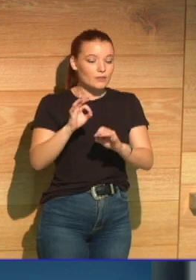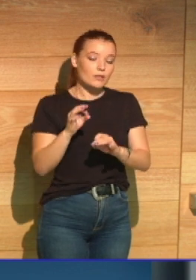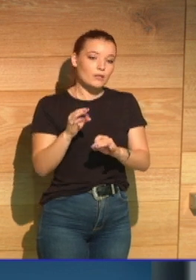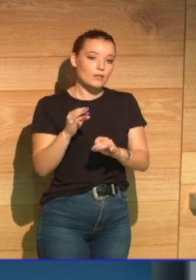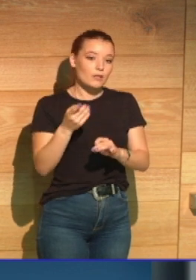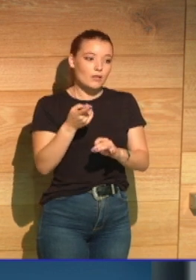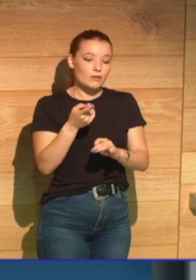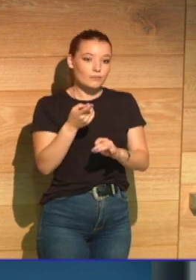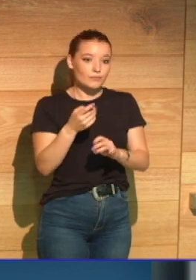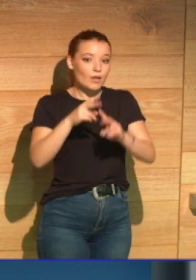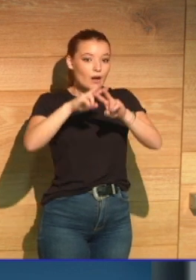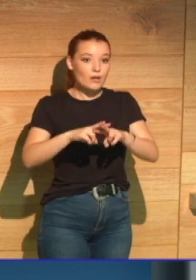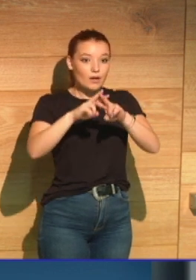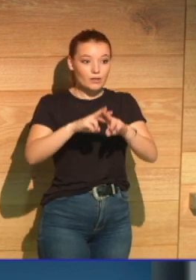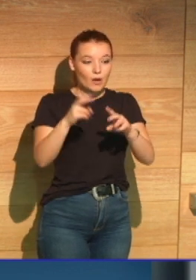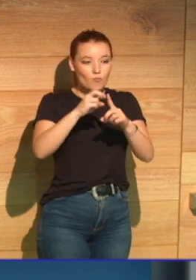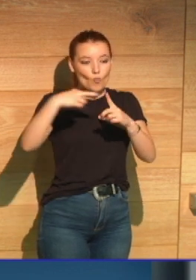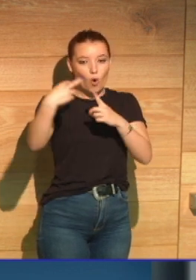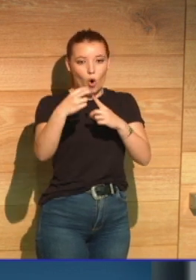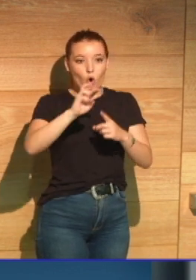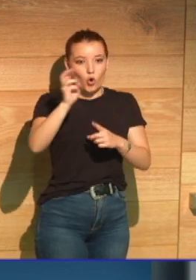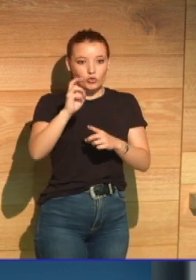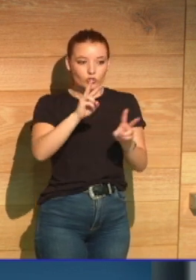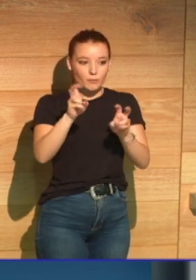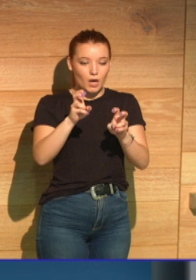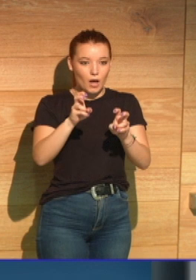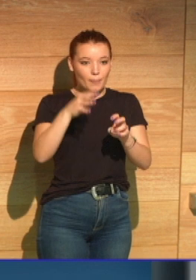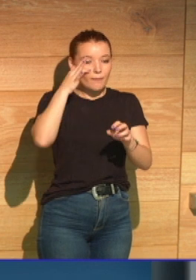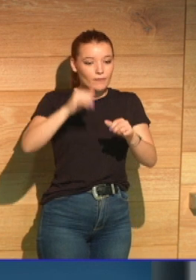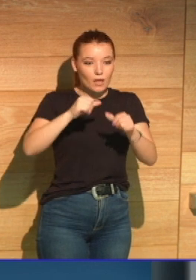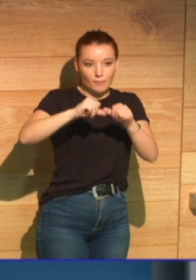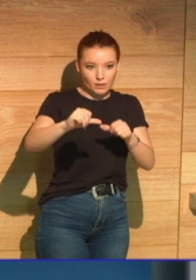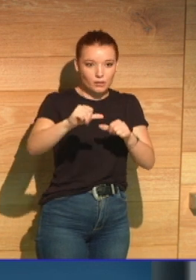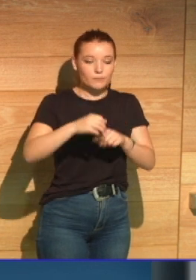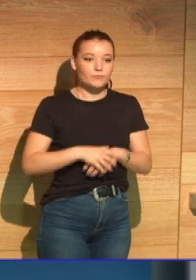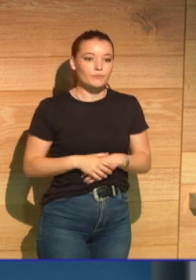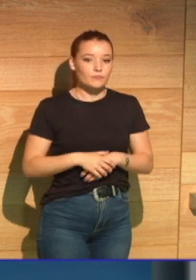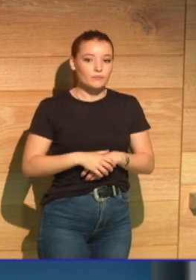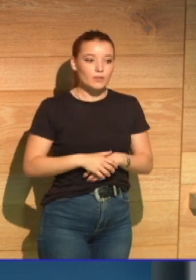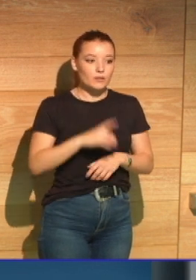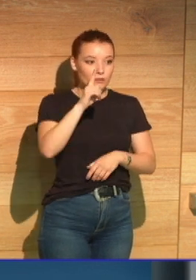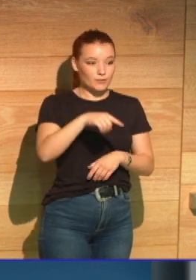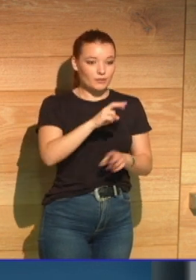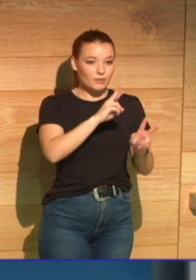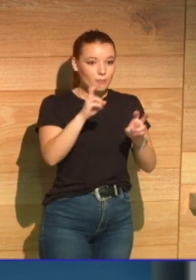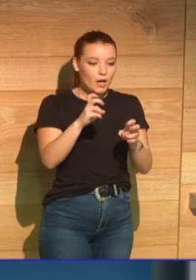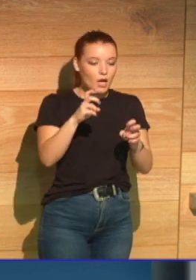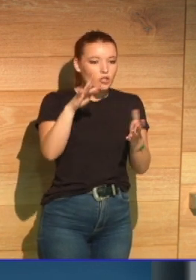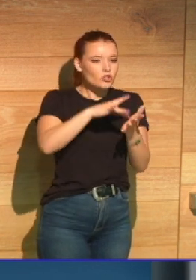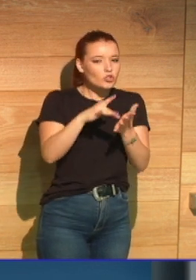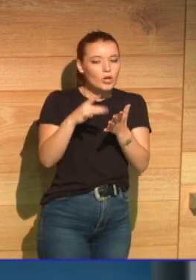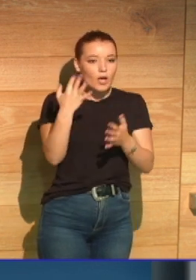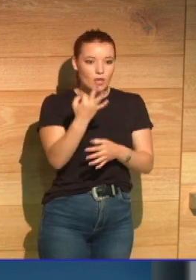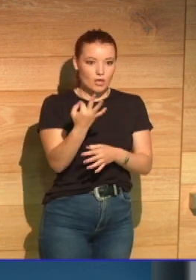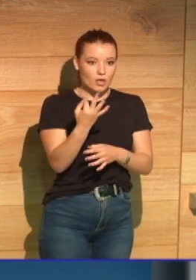a analizar desde otros puntos de vista el tema de la posverdad y el tema del hecho alrededor de lo que sucedía con